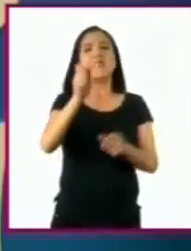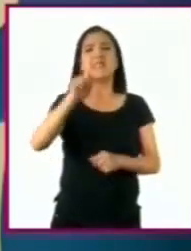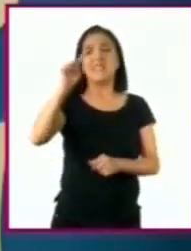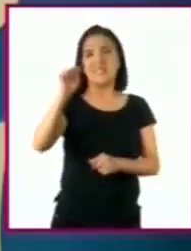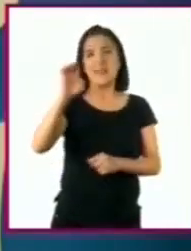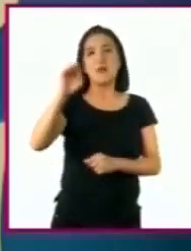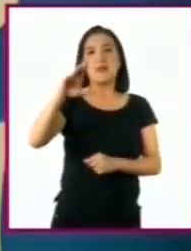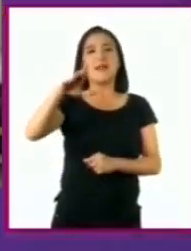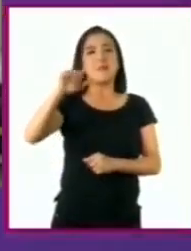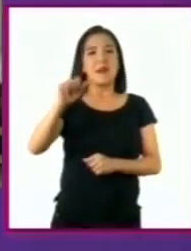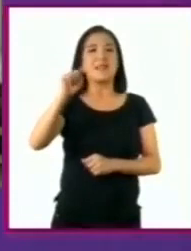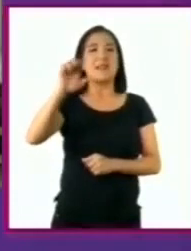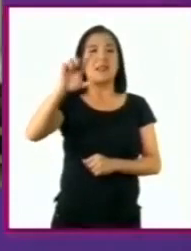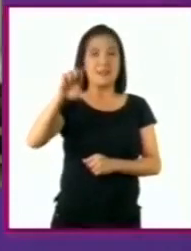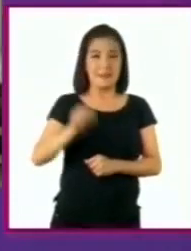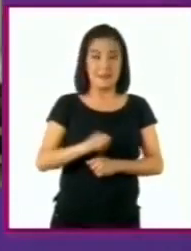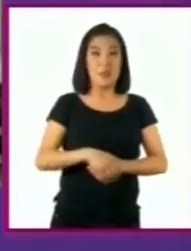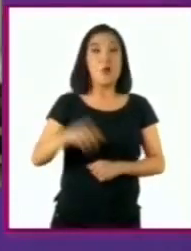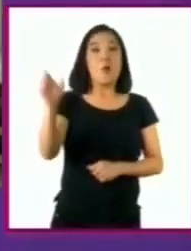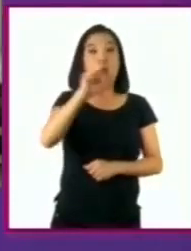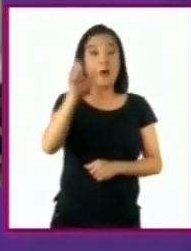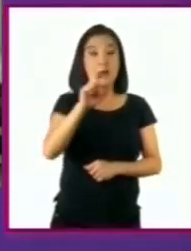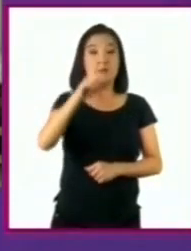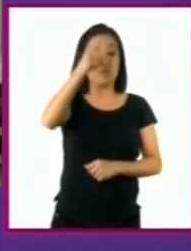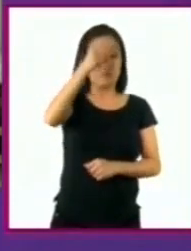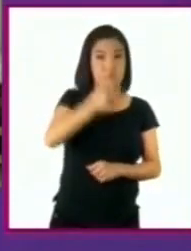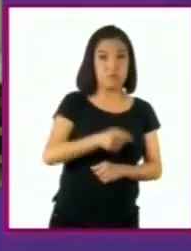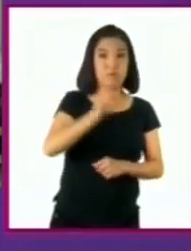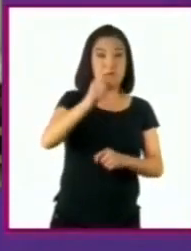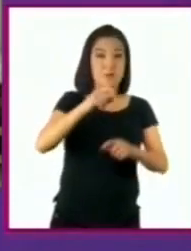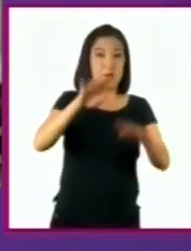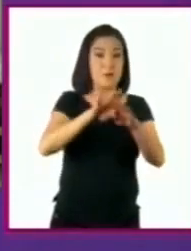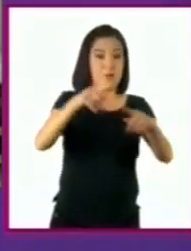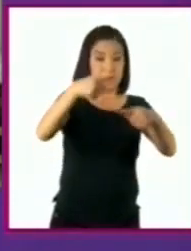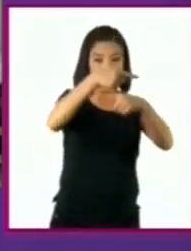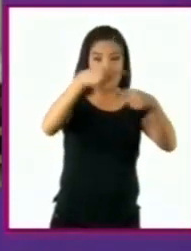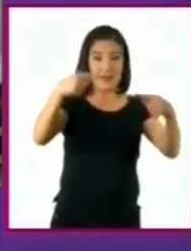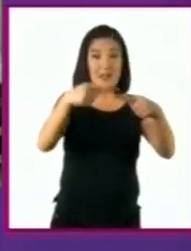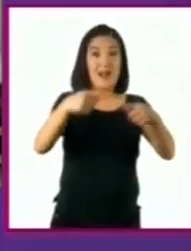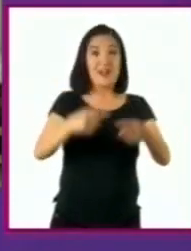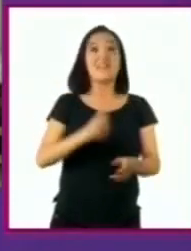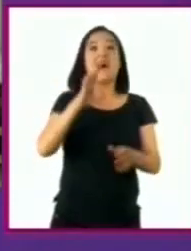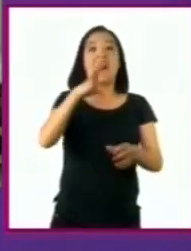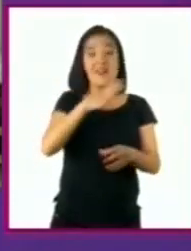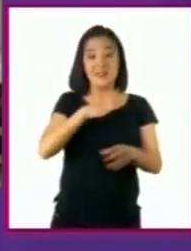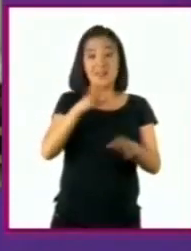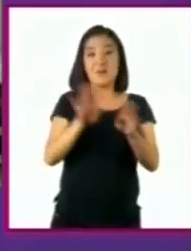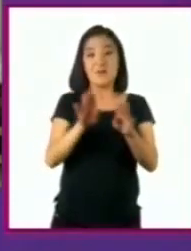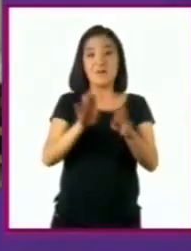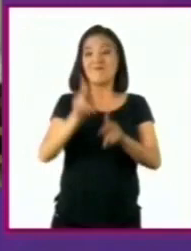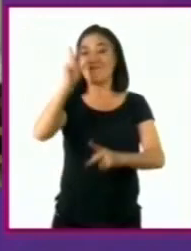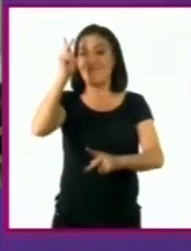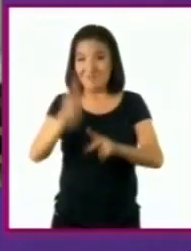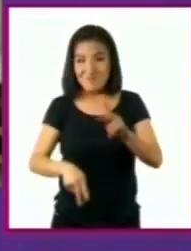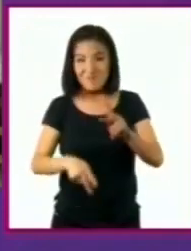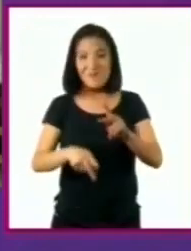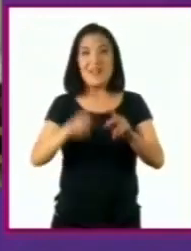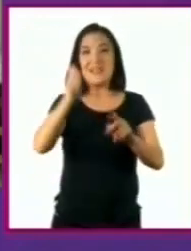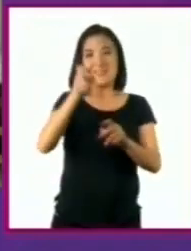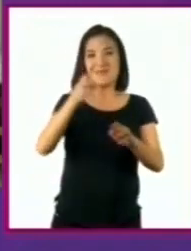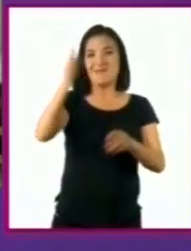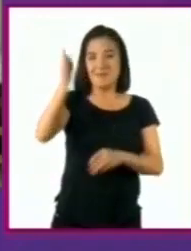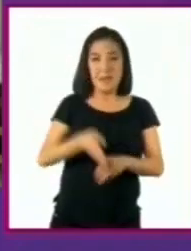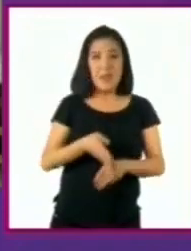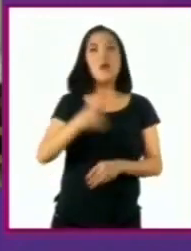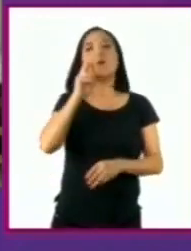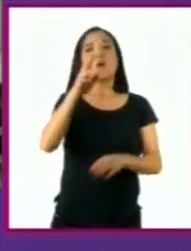Tales. Cuando dos rectas que se intersecan son cortadas por dos o más paralelas, se cumple que